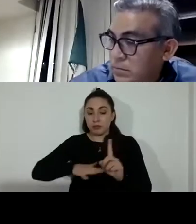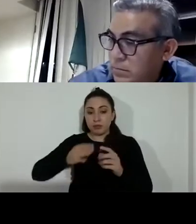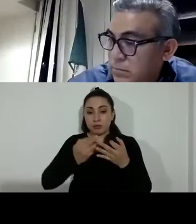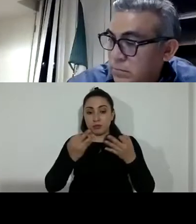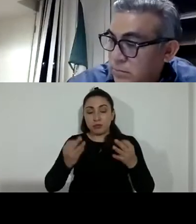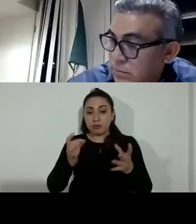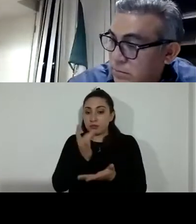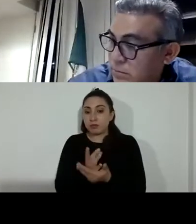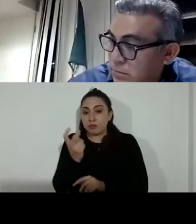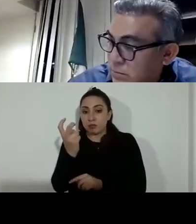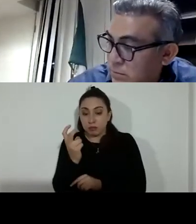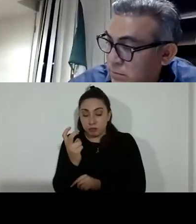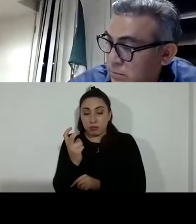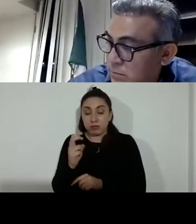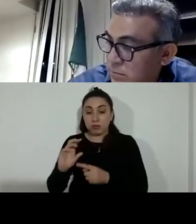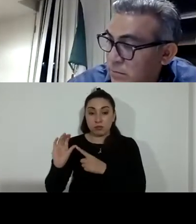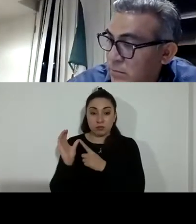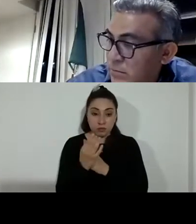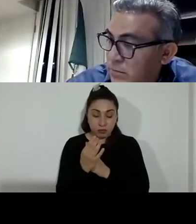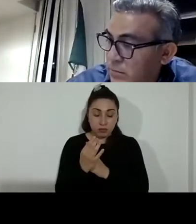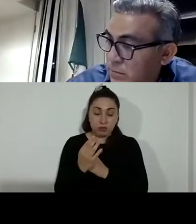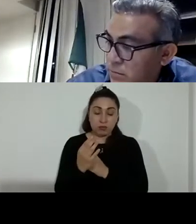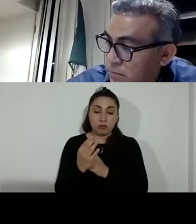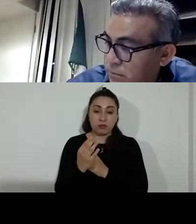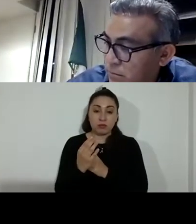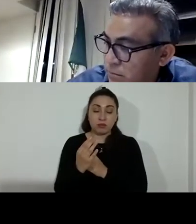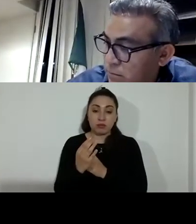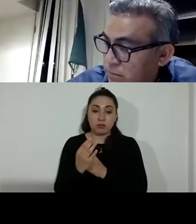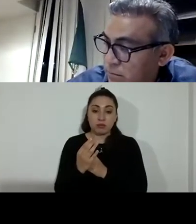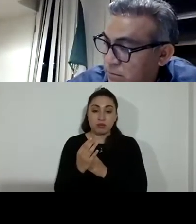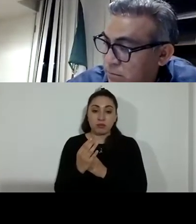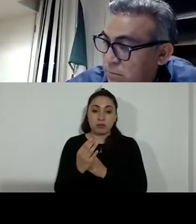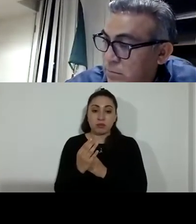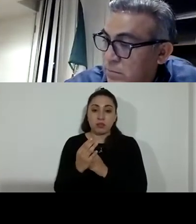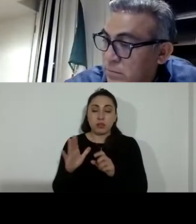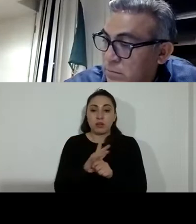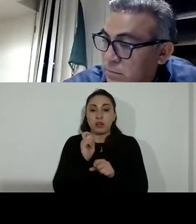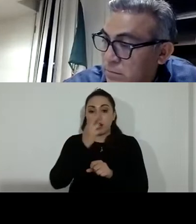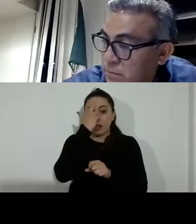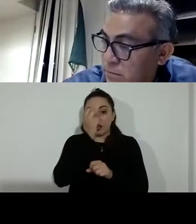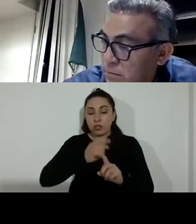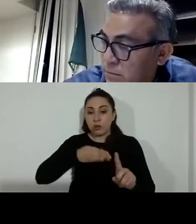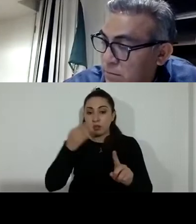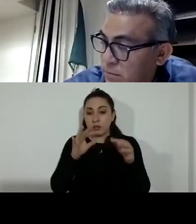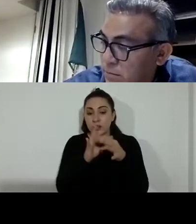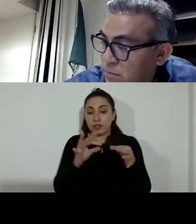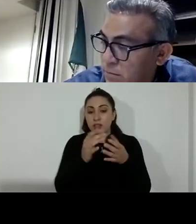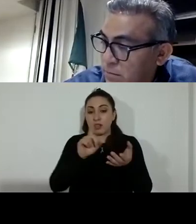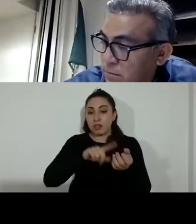tornada únicamente a la Comisión de Uso y Aprovechamiento del Espacio Público radica en el fondo, ya que el planteamiento de la propia